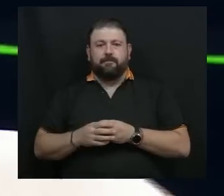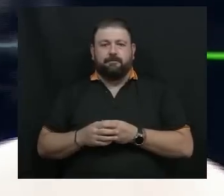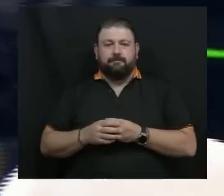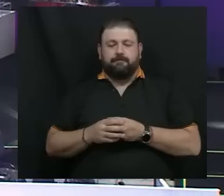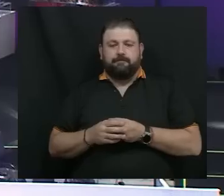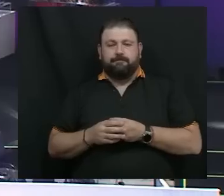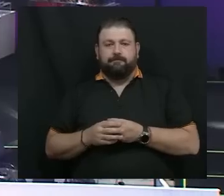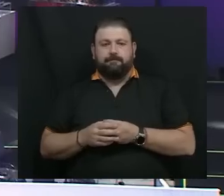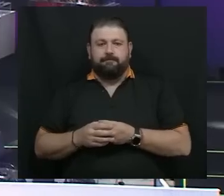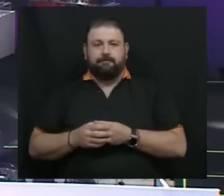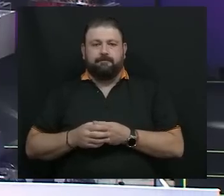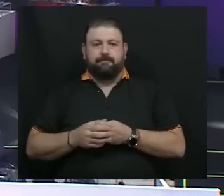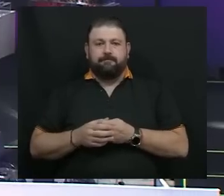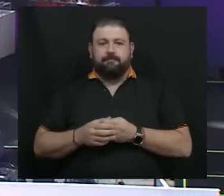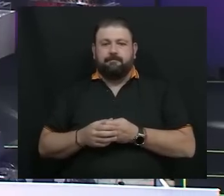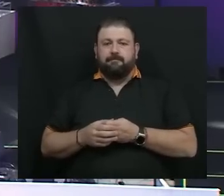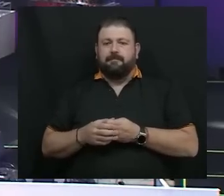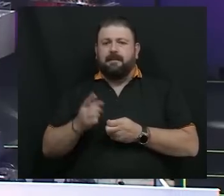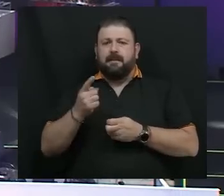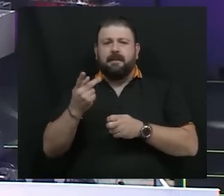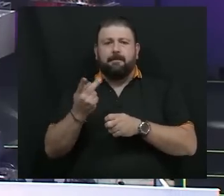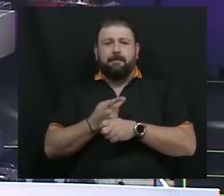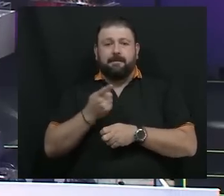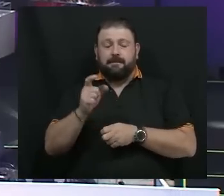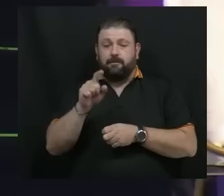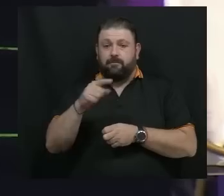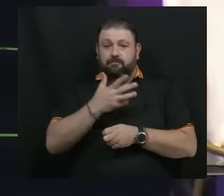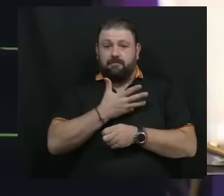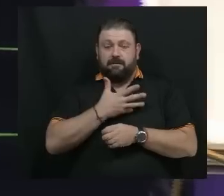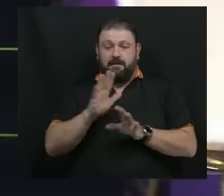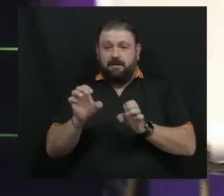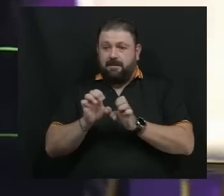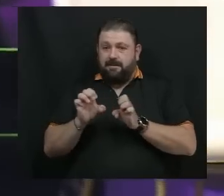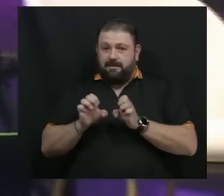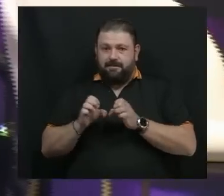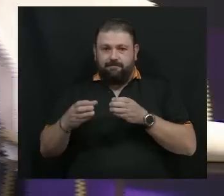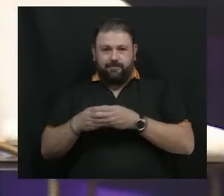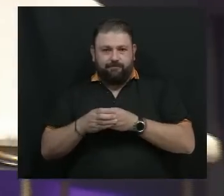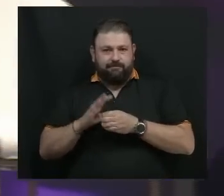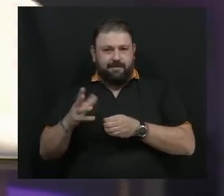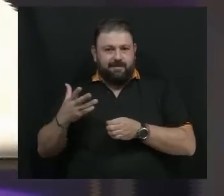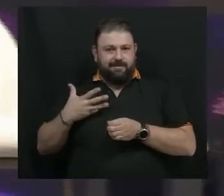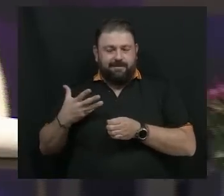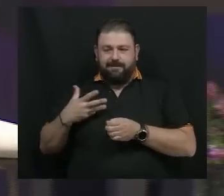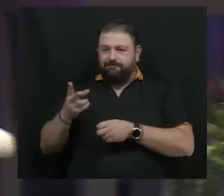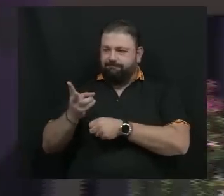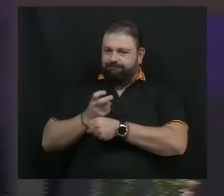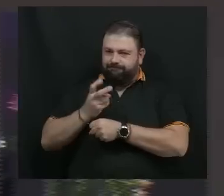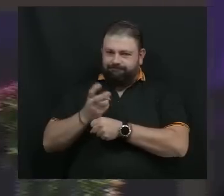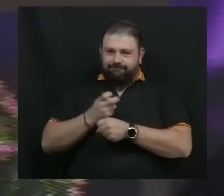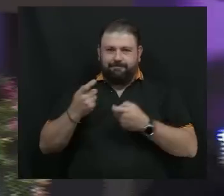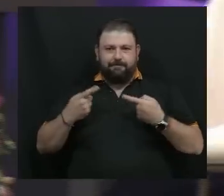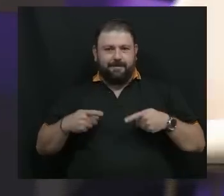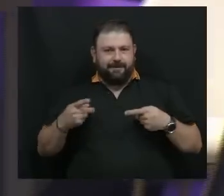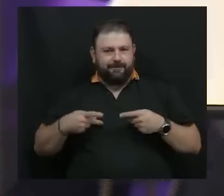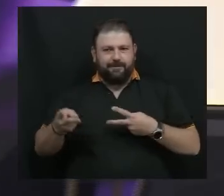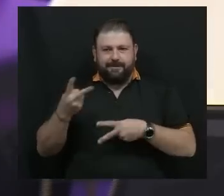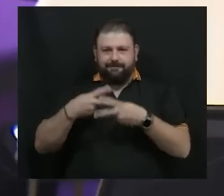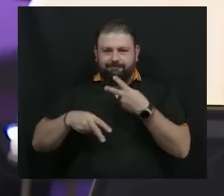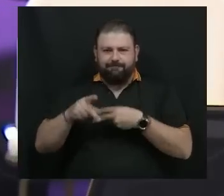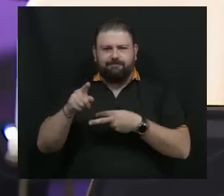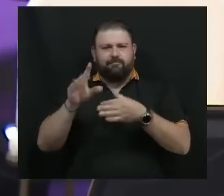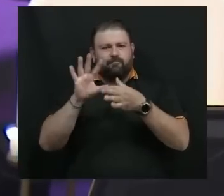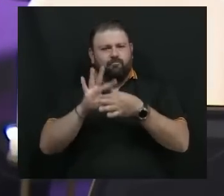favor. Entonces, ¿qué pasa cuando tú formas un equipo? Tú invitas personas. Repito el concepto, repito la